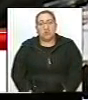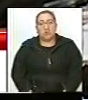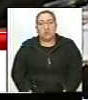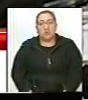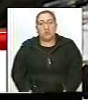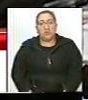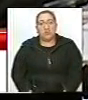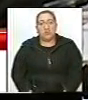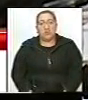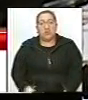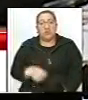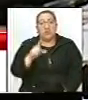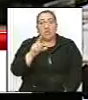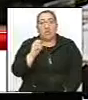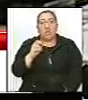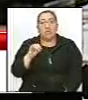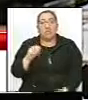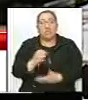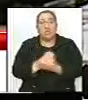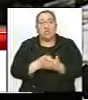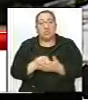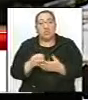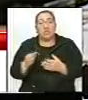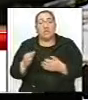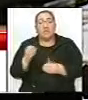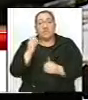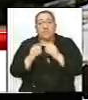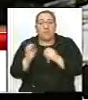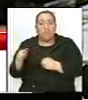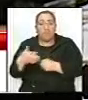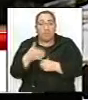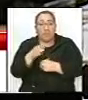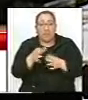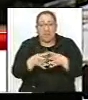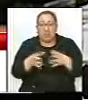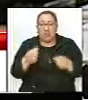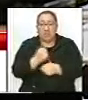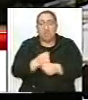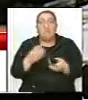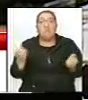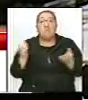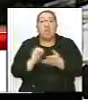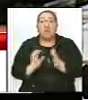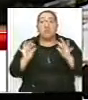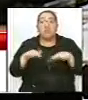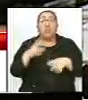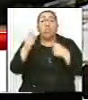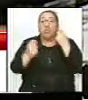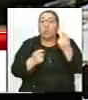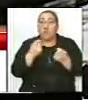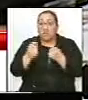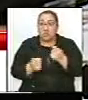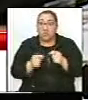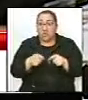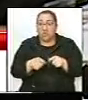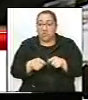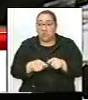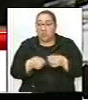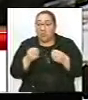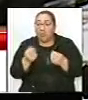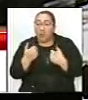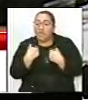un centro artesanal pesquero con un potencial no solamente pesquero, sino turístico. Turístico porque tiene